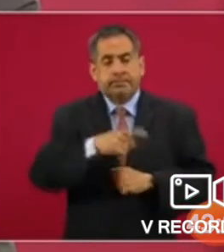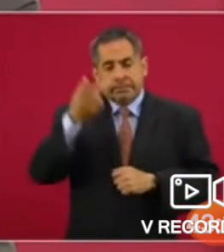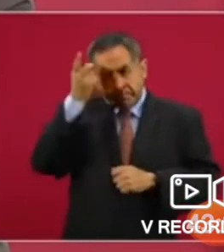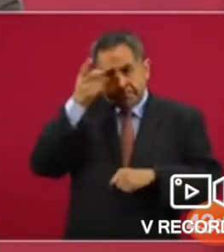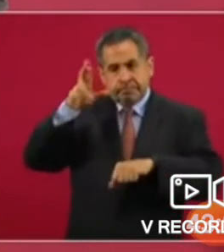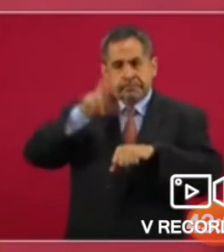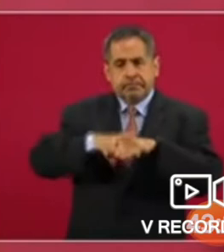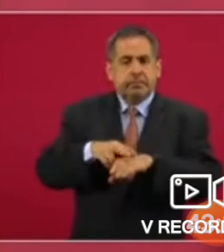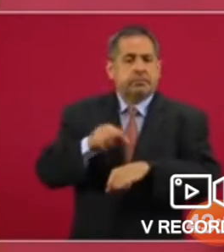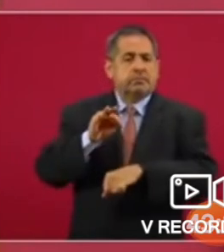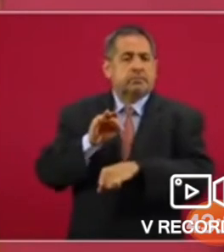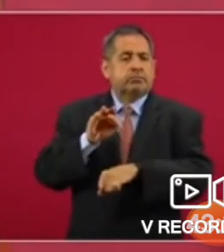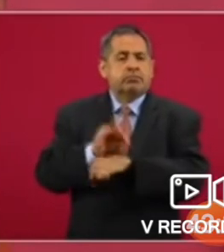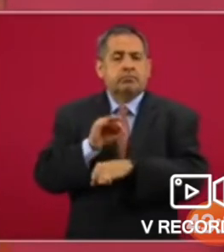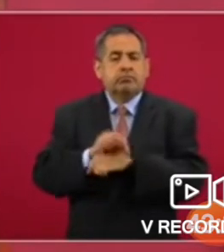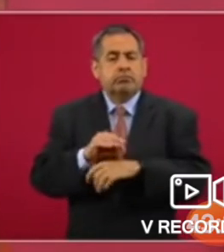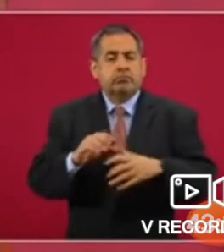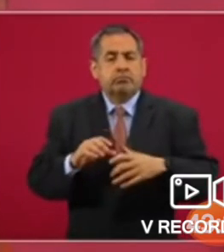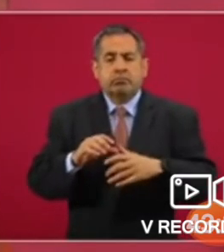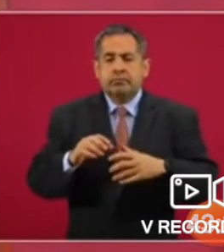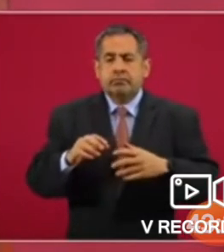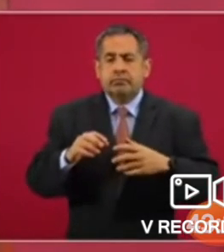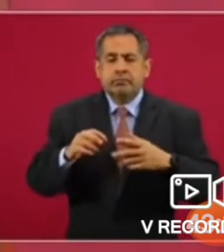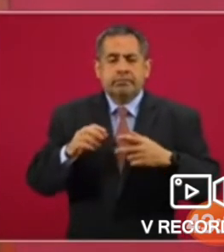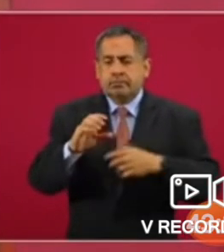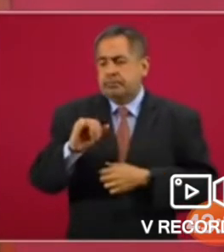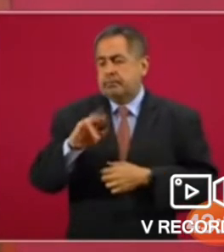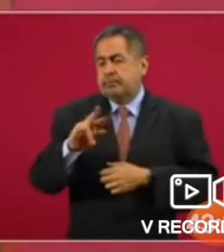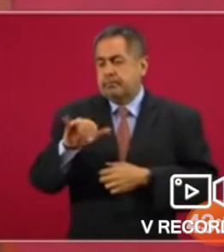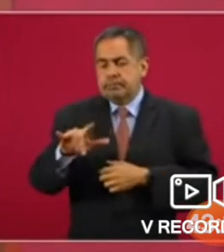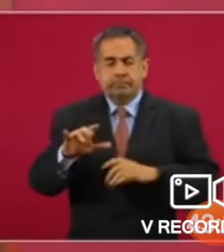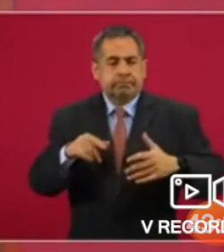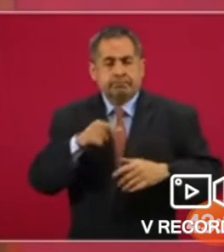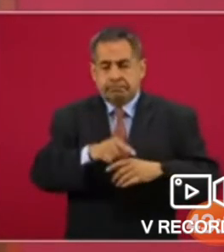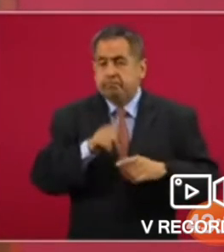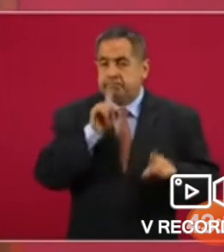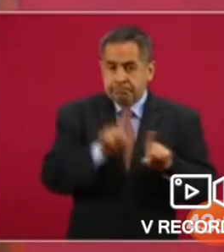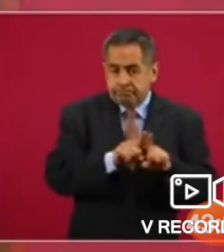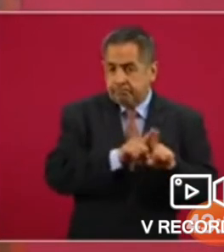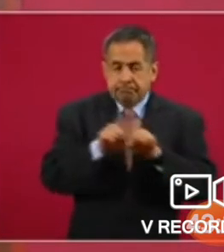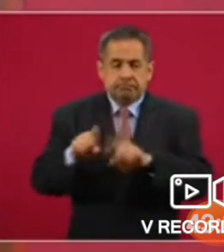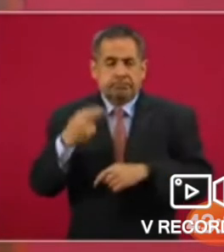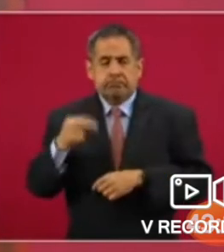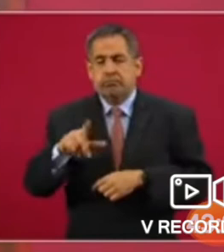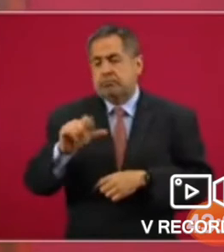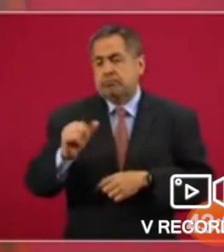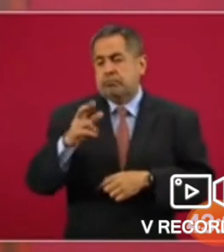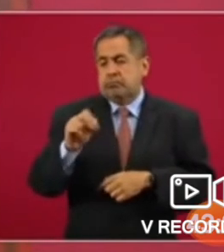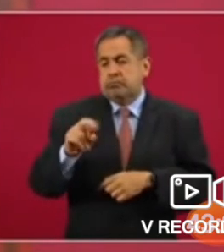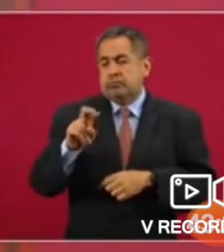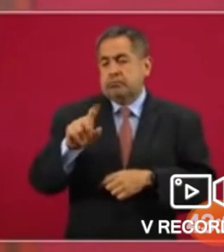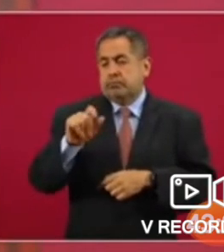directora de Protección Ciudadana, de Protección Civil, Laura Velázquez,